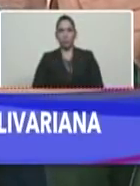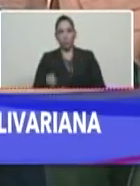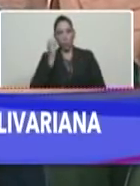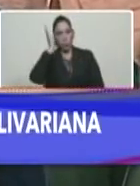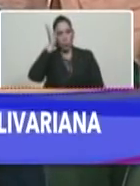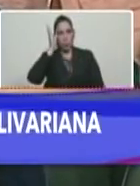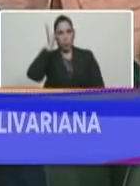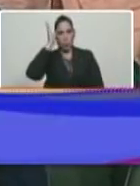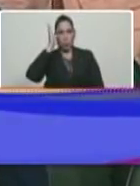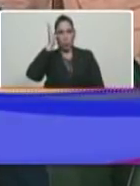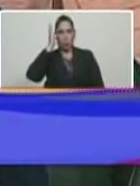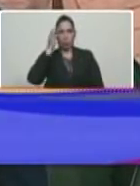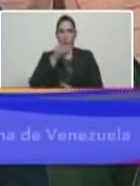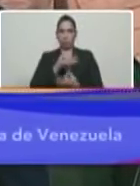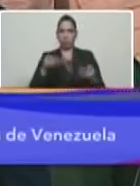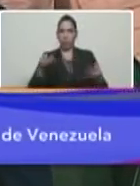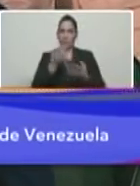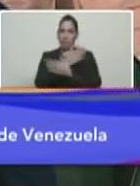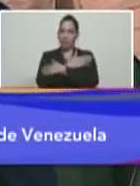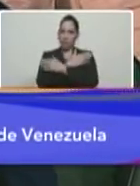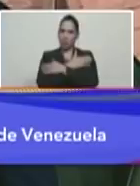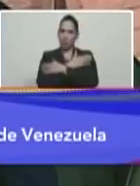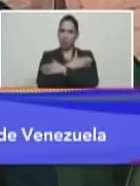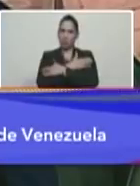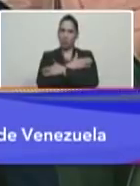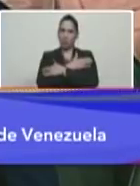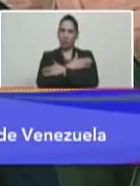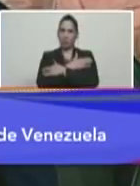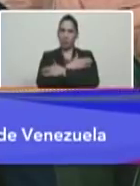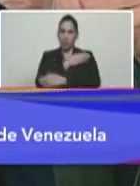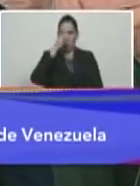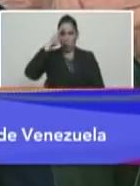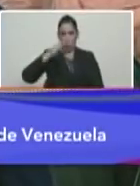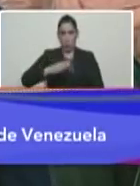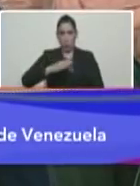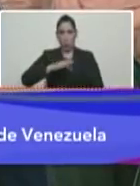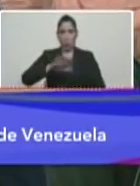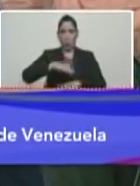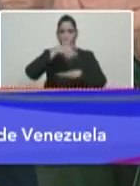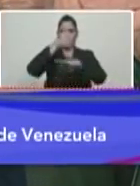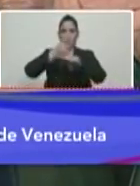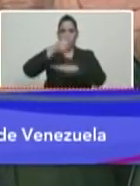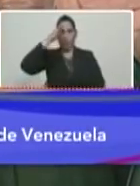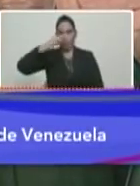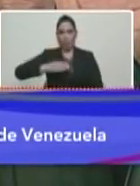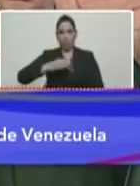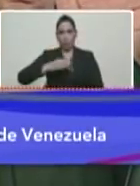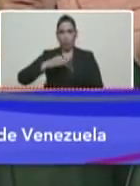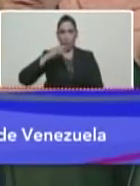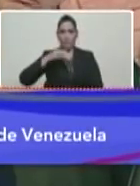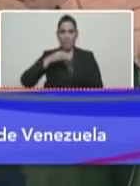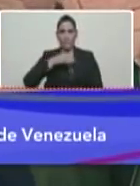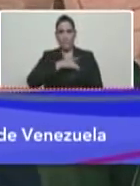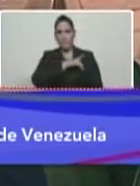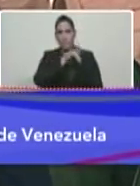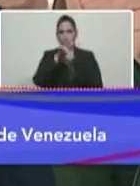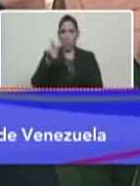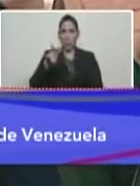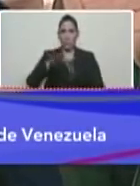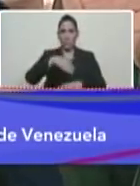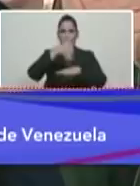conciencia. Quiero felicitar al comandante general de la aviación militar bolivariana, mayor